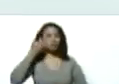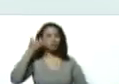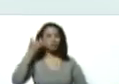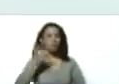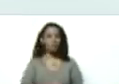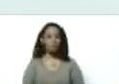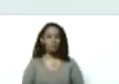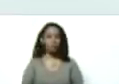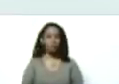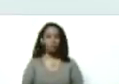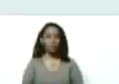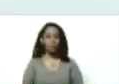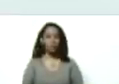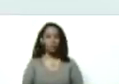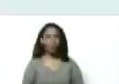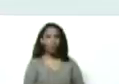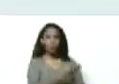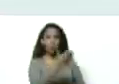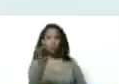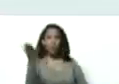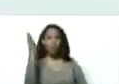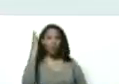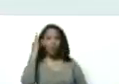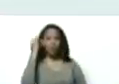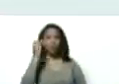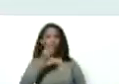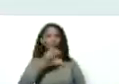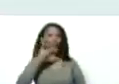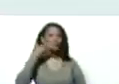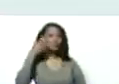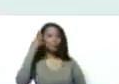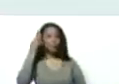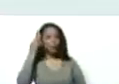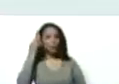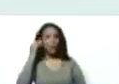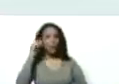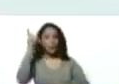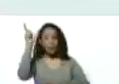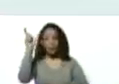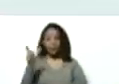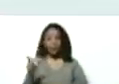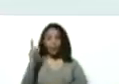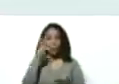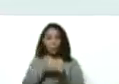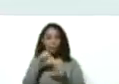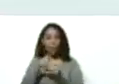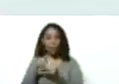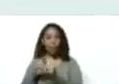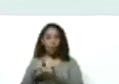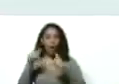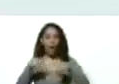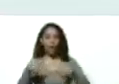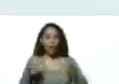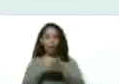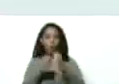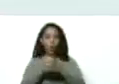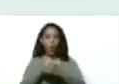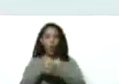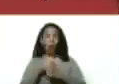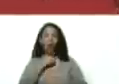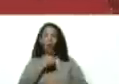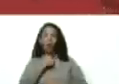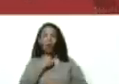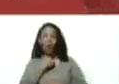y a ustedes mujeres orgullosas de ser militantes simpatizantes